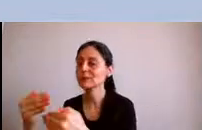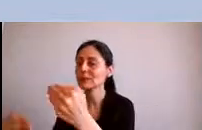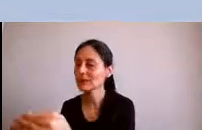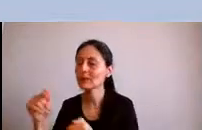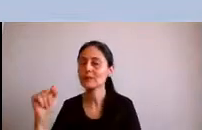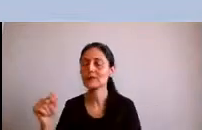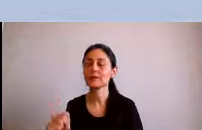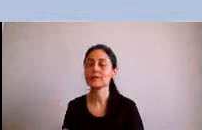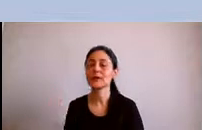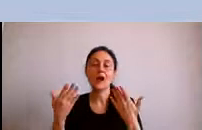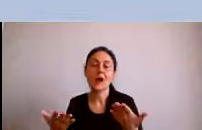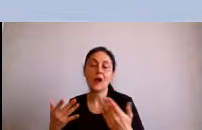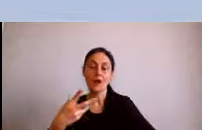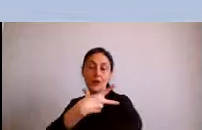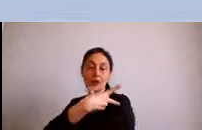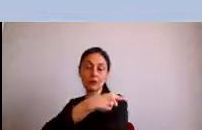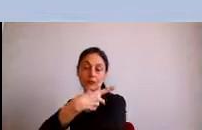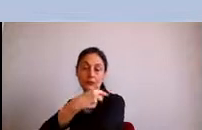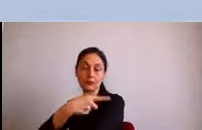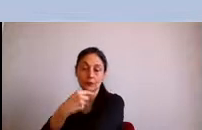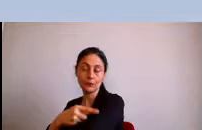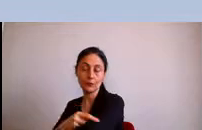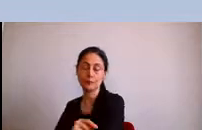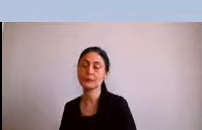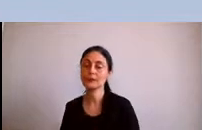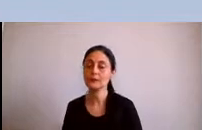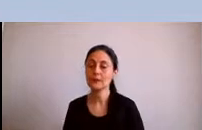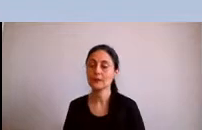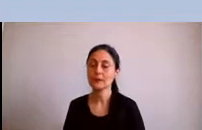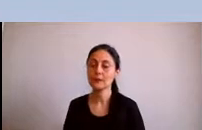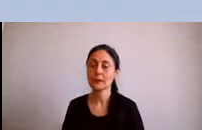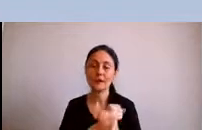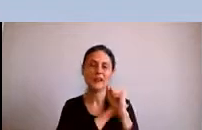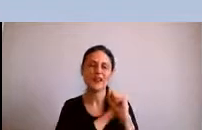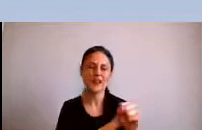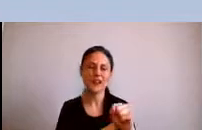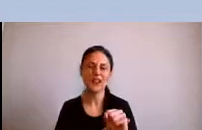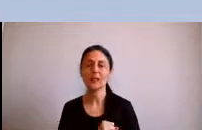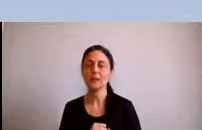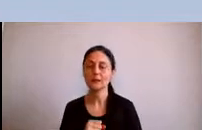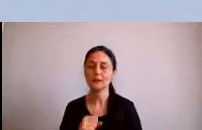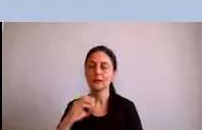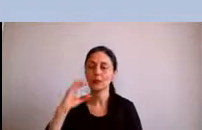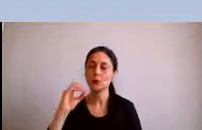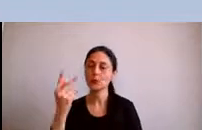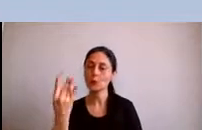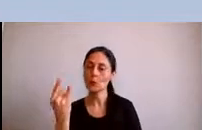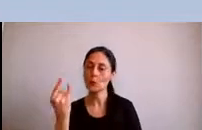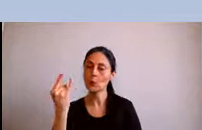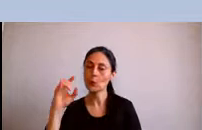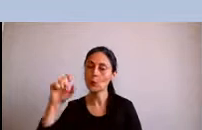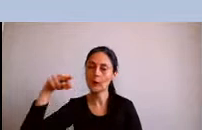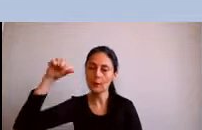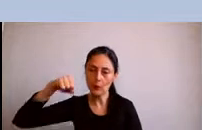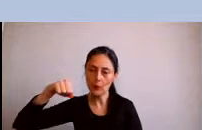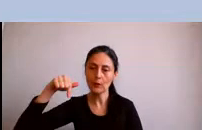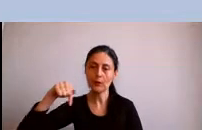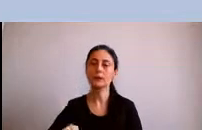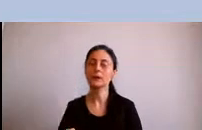vacunados, tenemos también una tasa de anticuerpos que en algunos casos se puede buscar, medir o qué sé yo, ¿ya? Entonces hay un rol